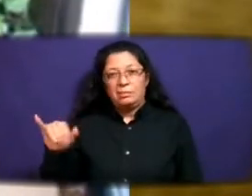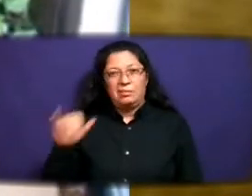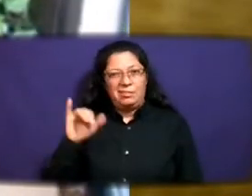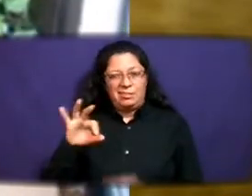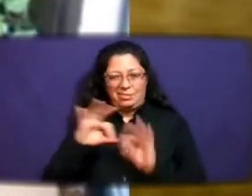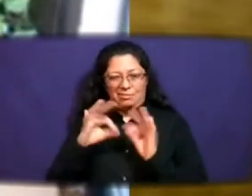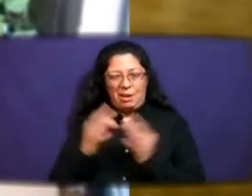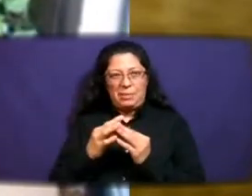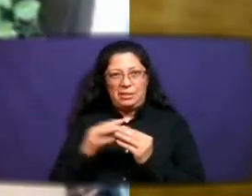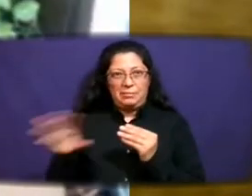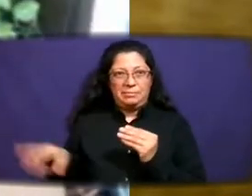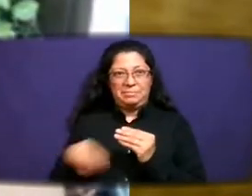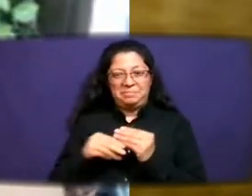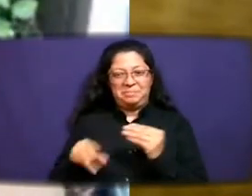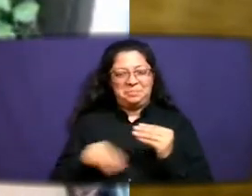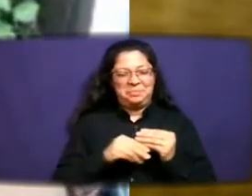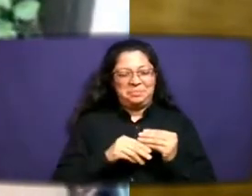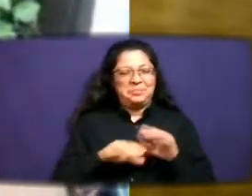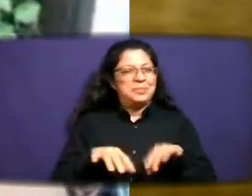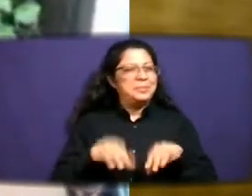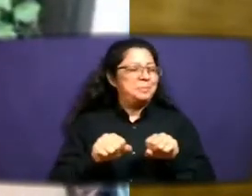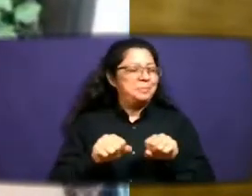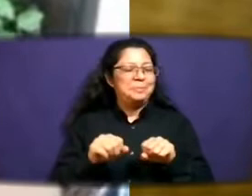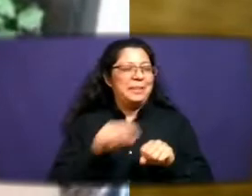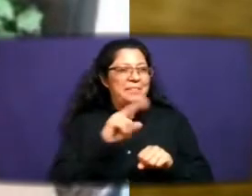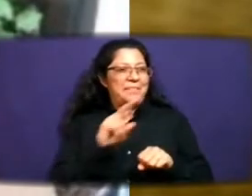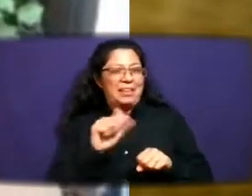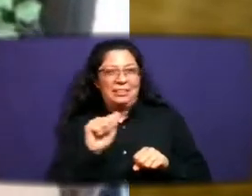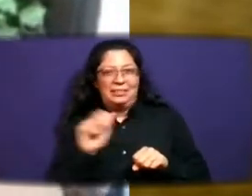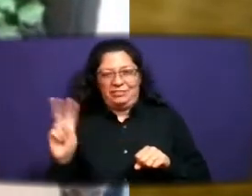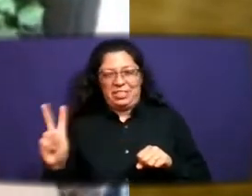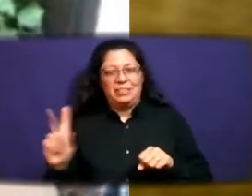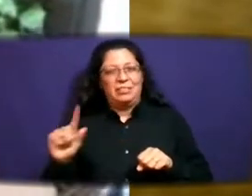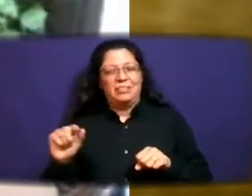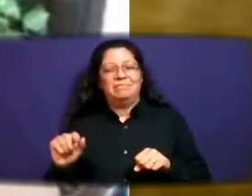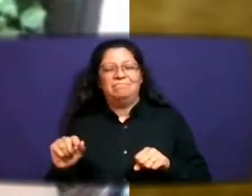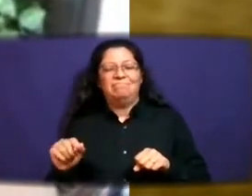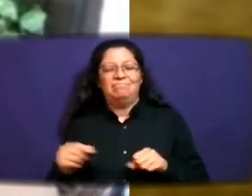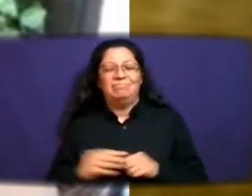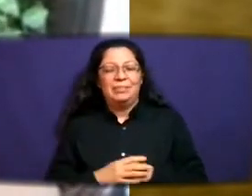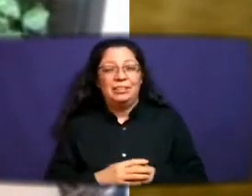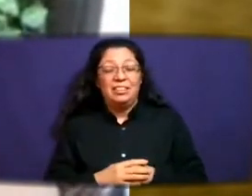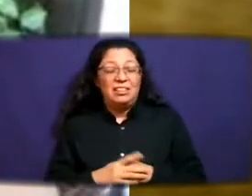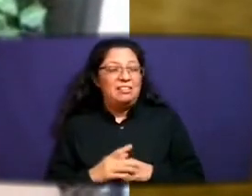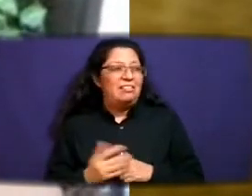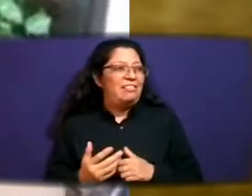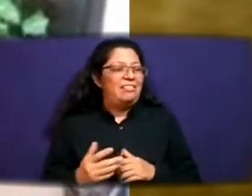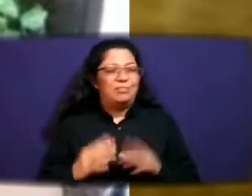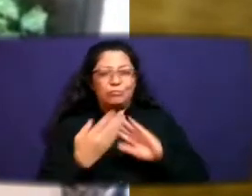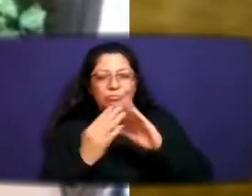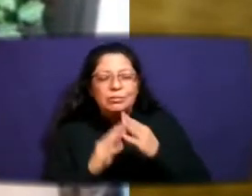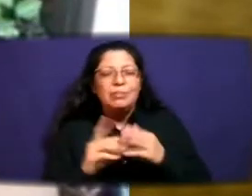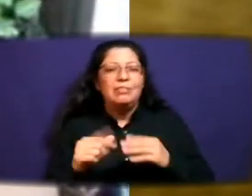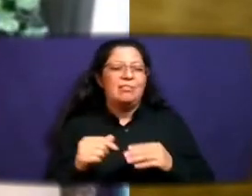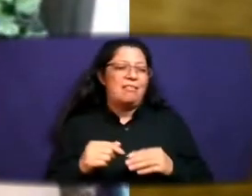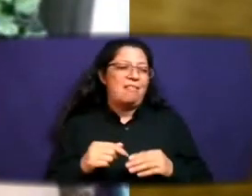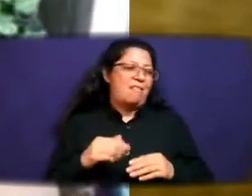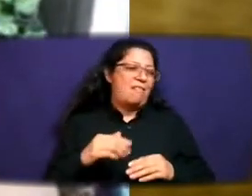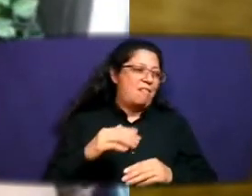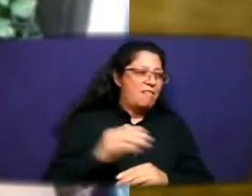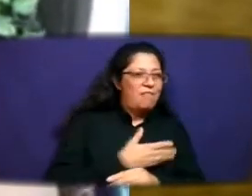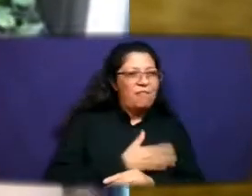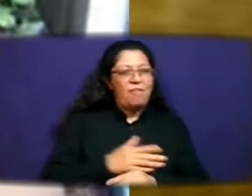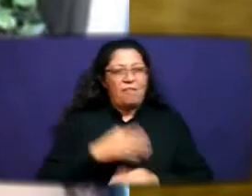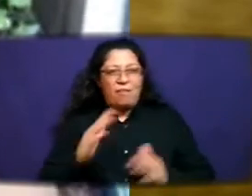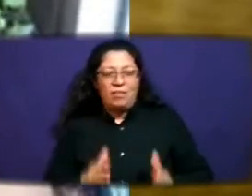que Vanessa ha creado. Una comunidad de raperos, músicos,